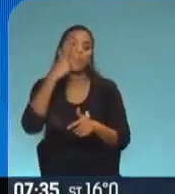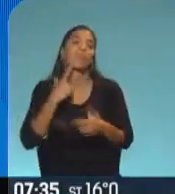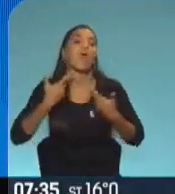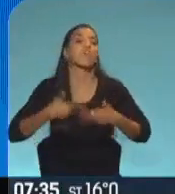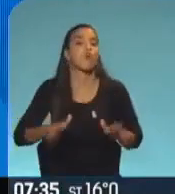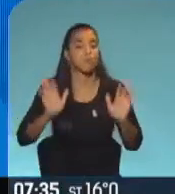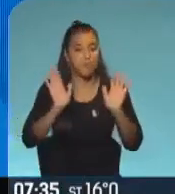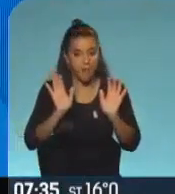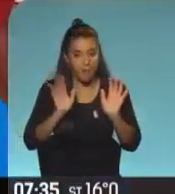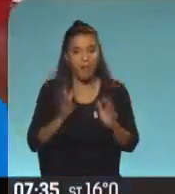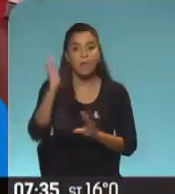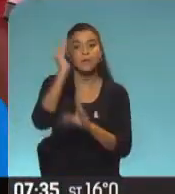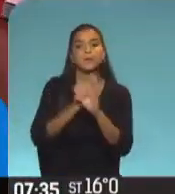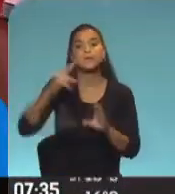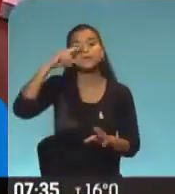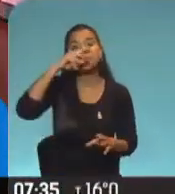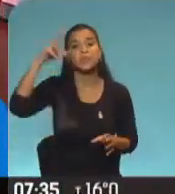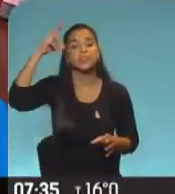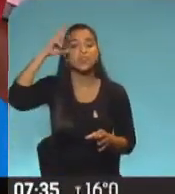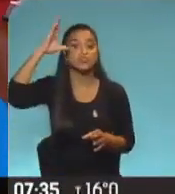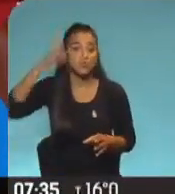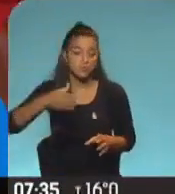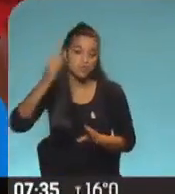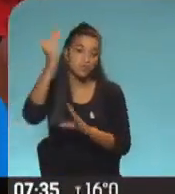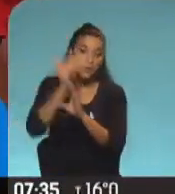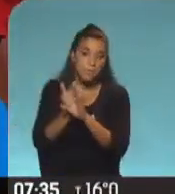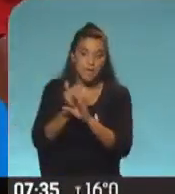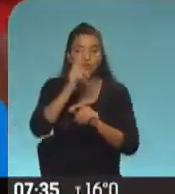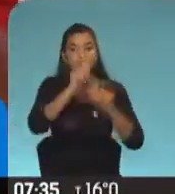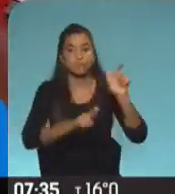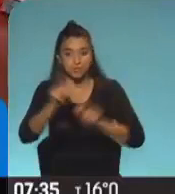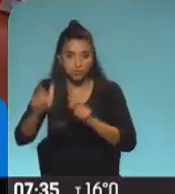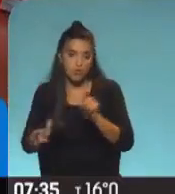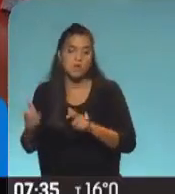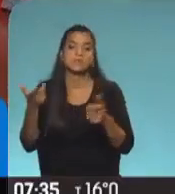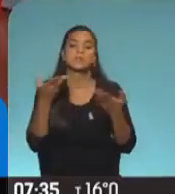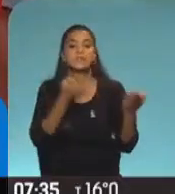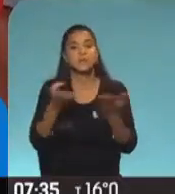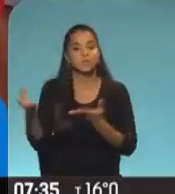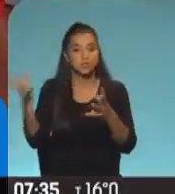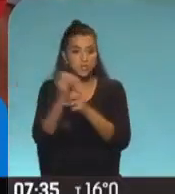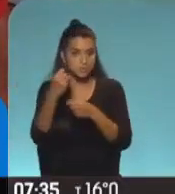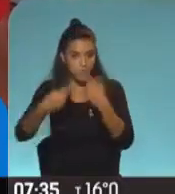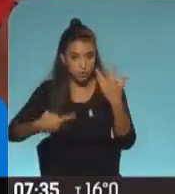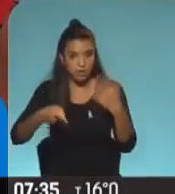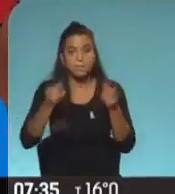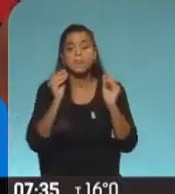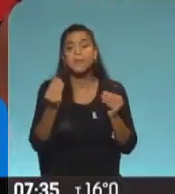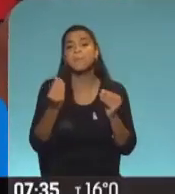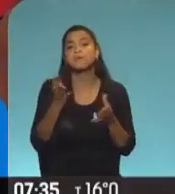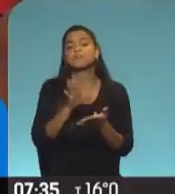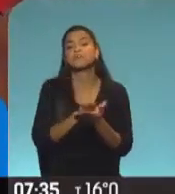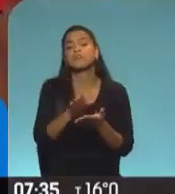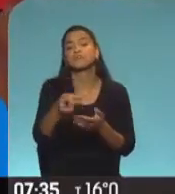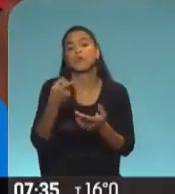podría decir, bajó un 78% la cantidad de pasajeros en los servicios de transporte. ¿Qué pasó con el